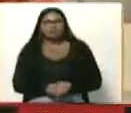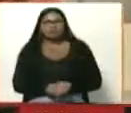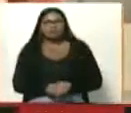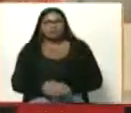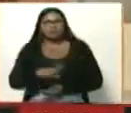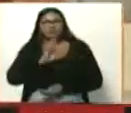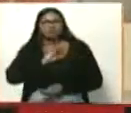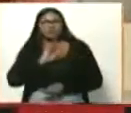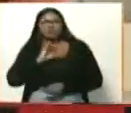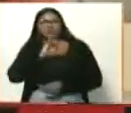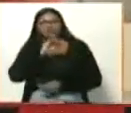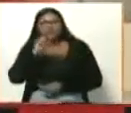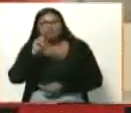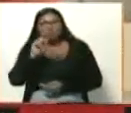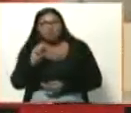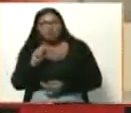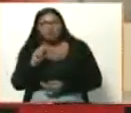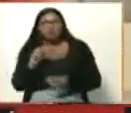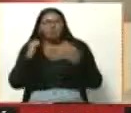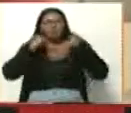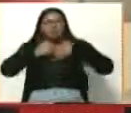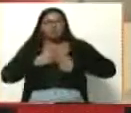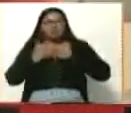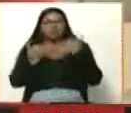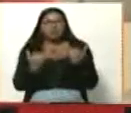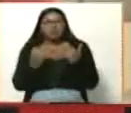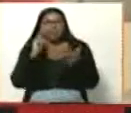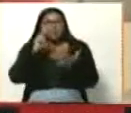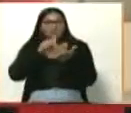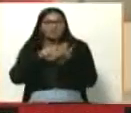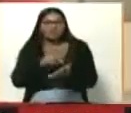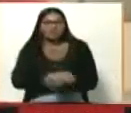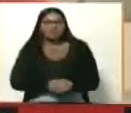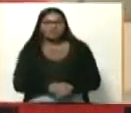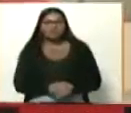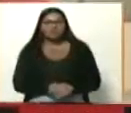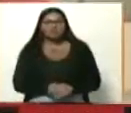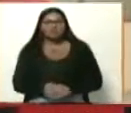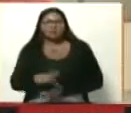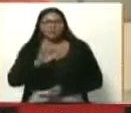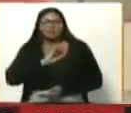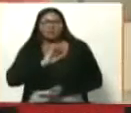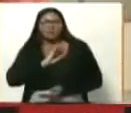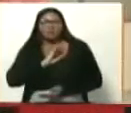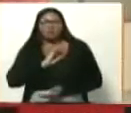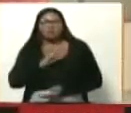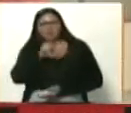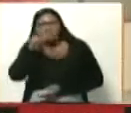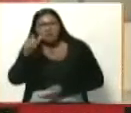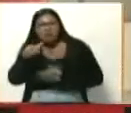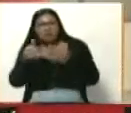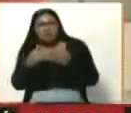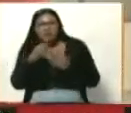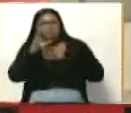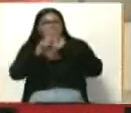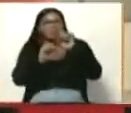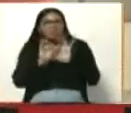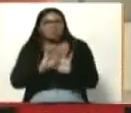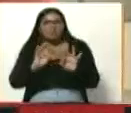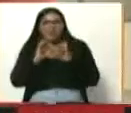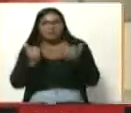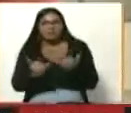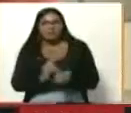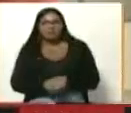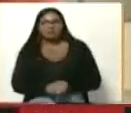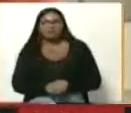susú, los bolsos, las mantas guayú también están presentes allí, pero te vas a encontrar juguetería. Aquellos que todavía no han comprado el Niño Jesús, allí